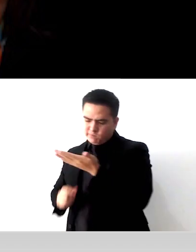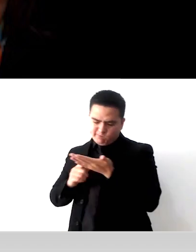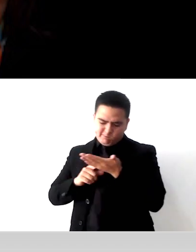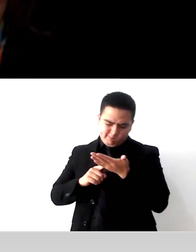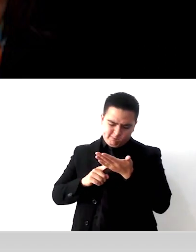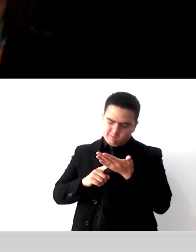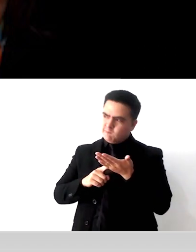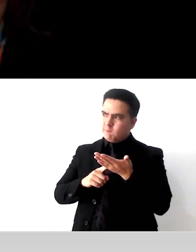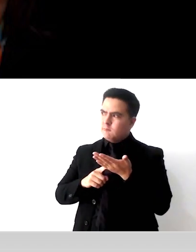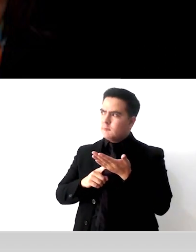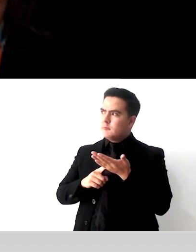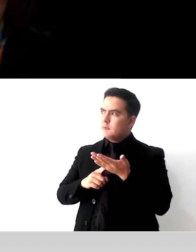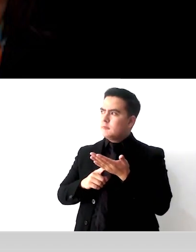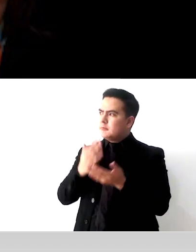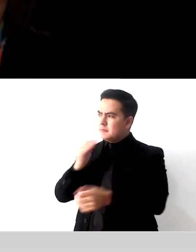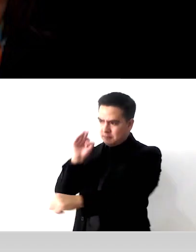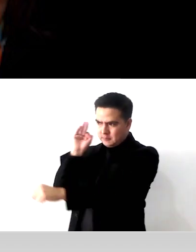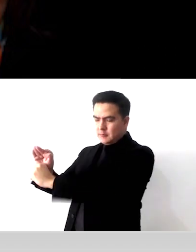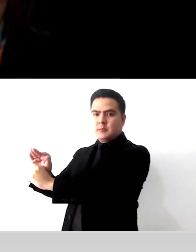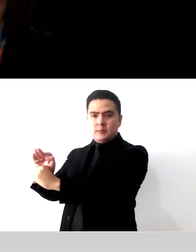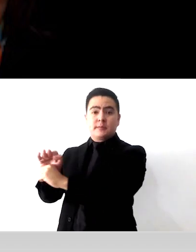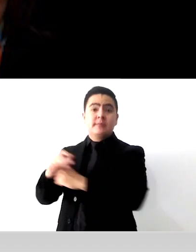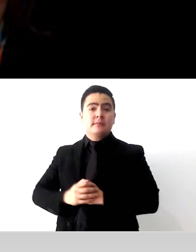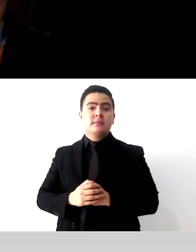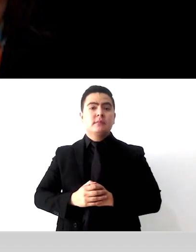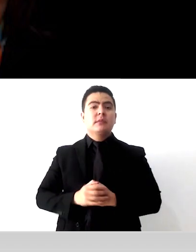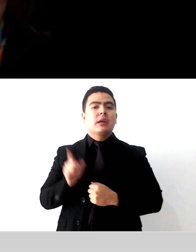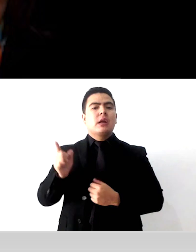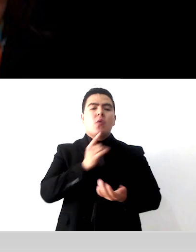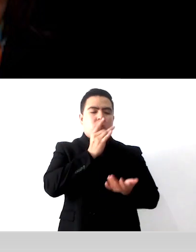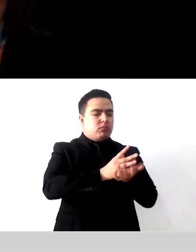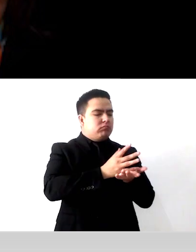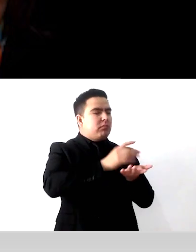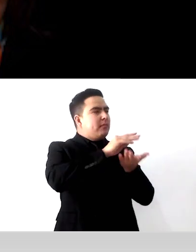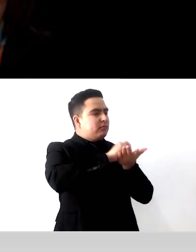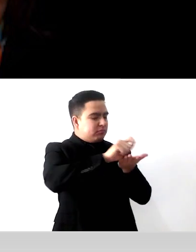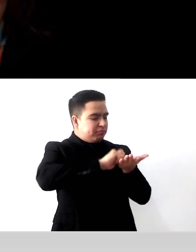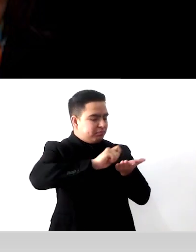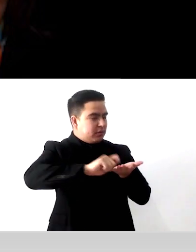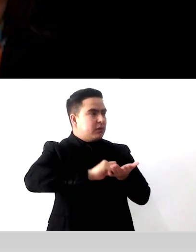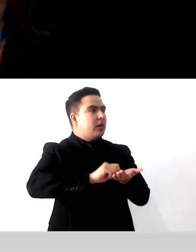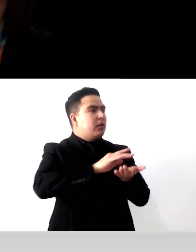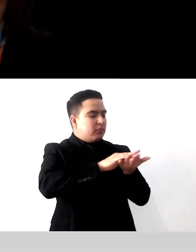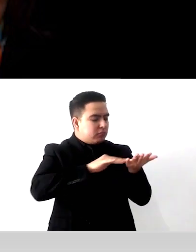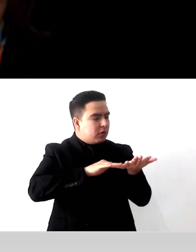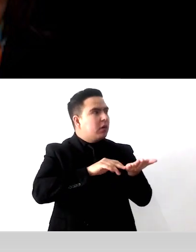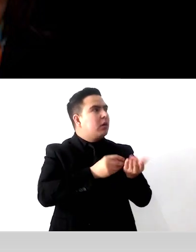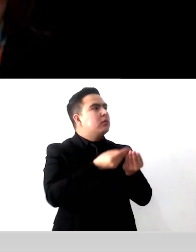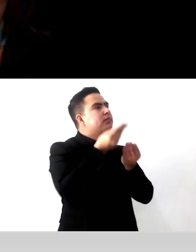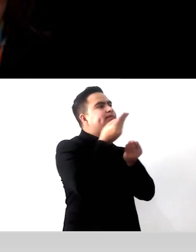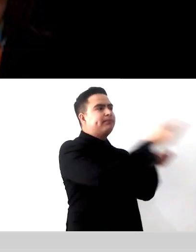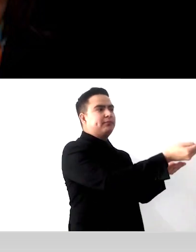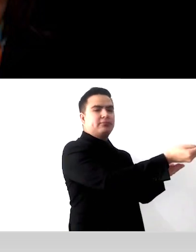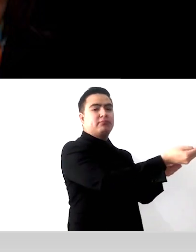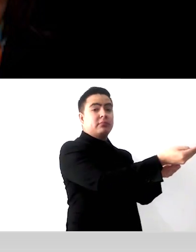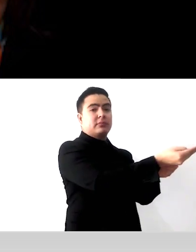decir los hechos. Entonces, directo y sin que pase tanto tiempo. Pero sí es muy importante, Presidenta, lo que ya mencionamos, las